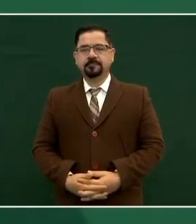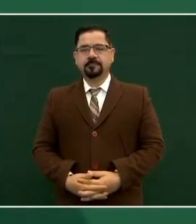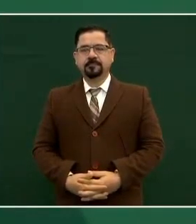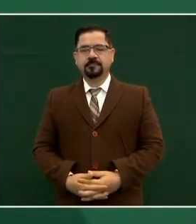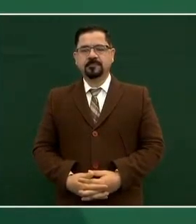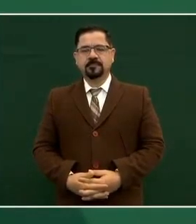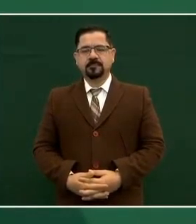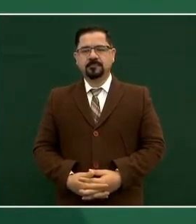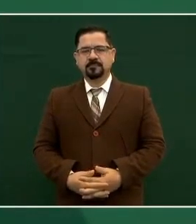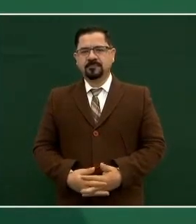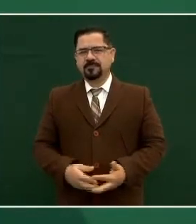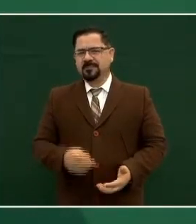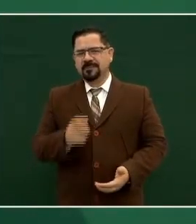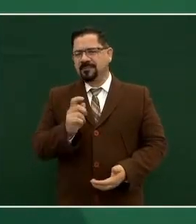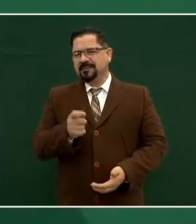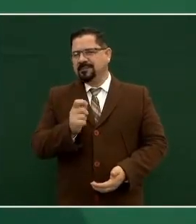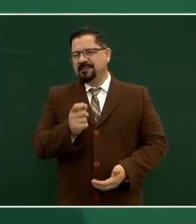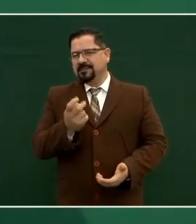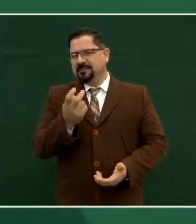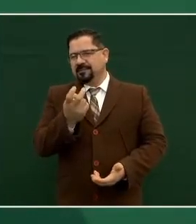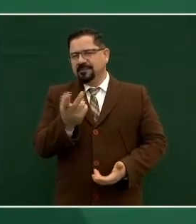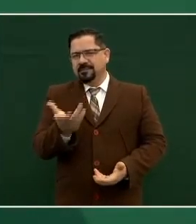¿Qué es eso?